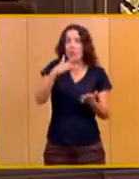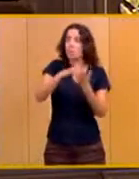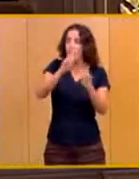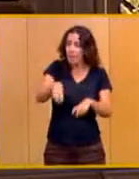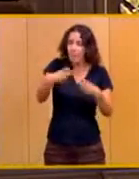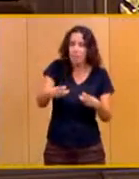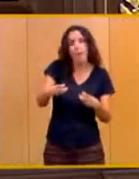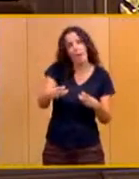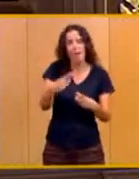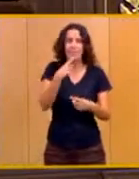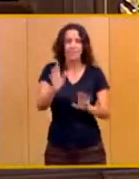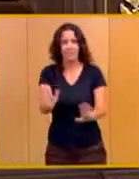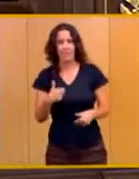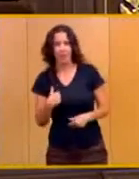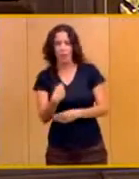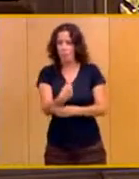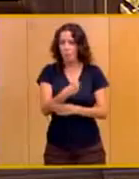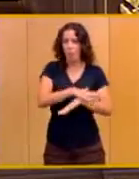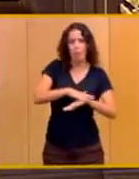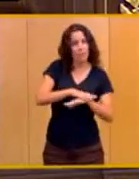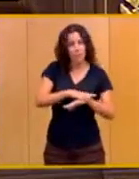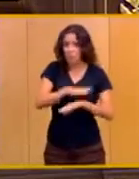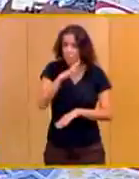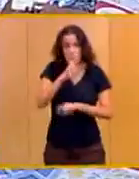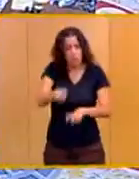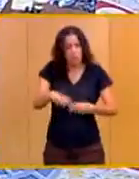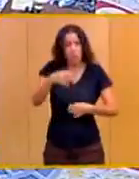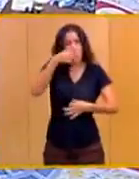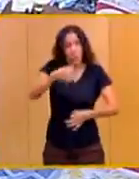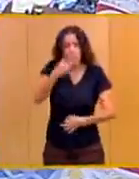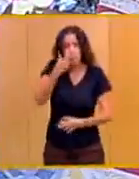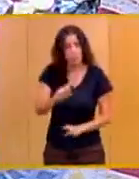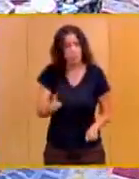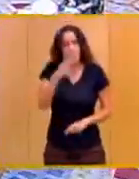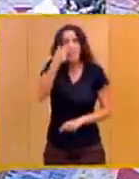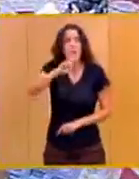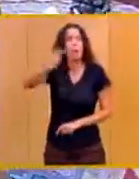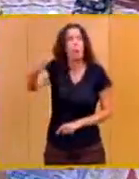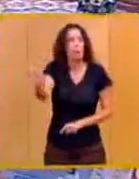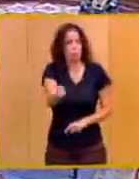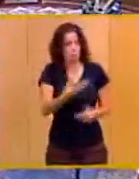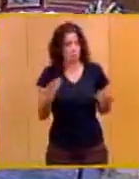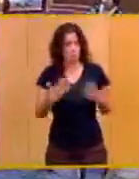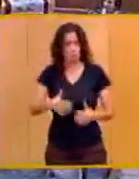ellas, no dan respaldo al Gobierno porque no les interesan las reformas, les interesan otras cosas.